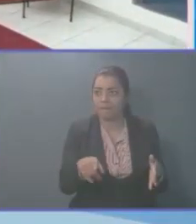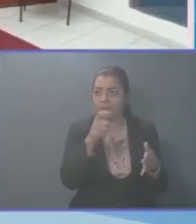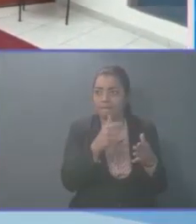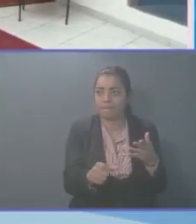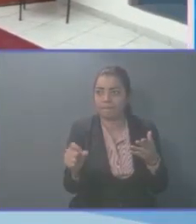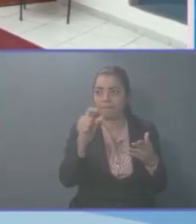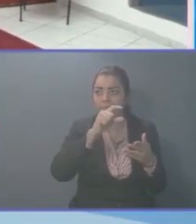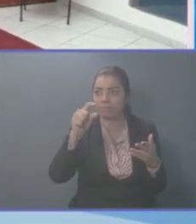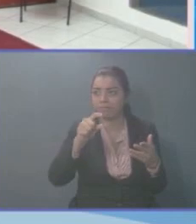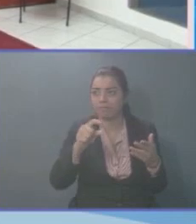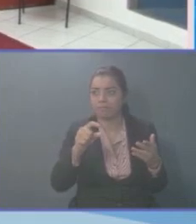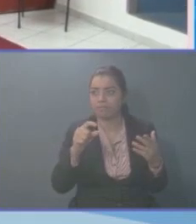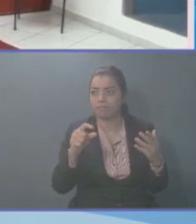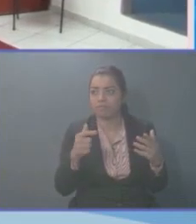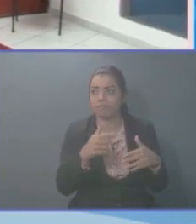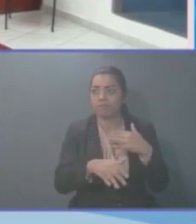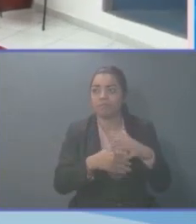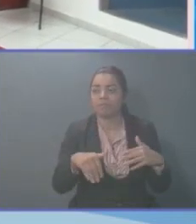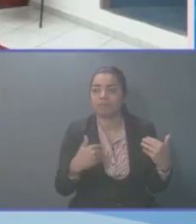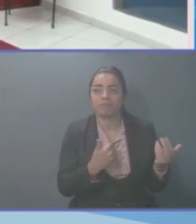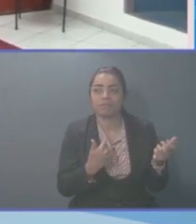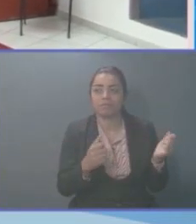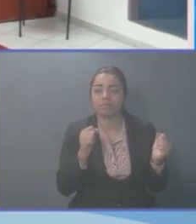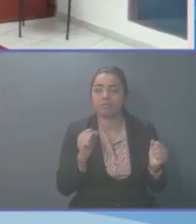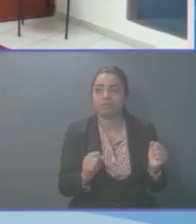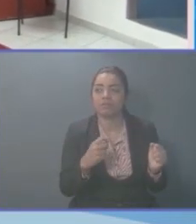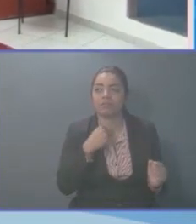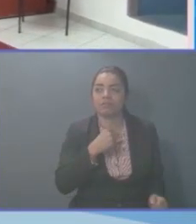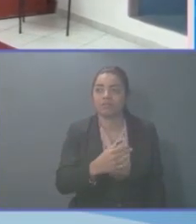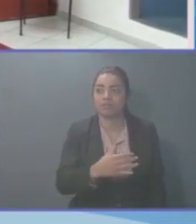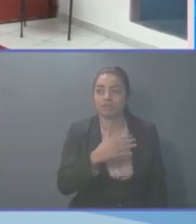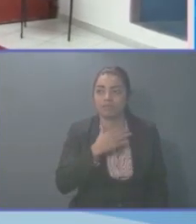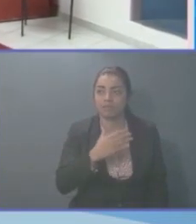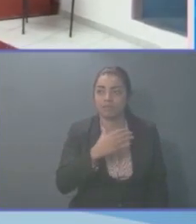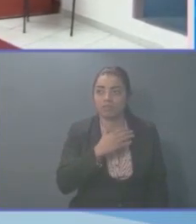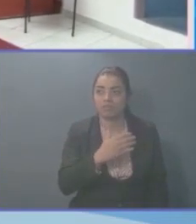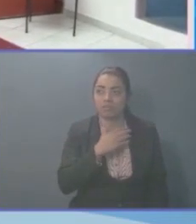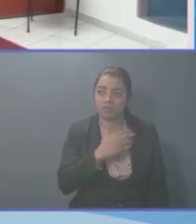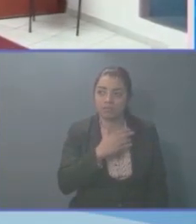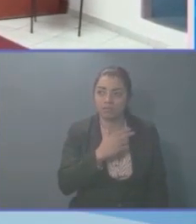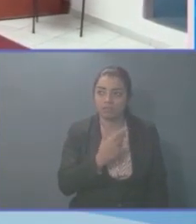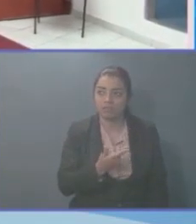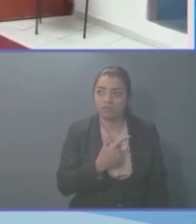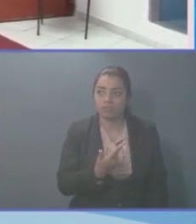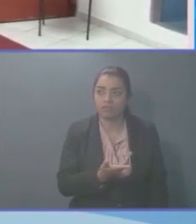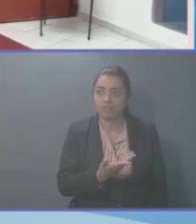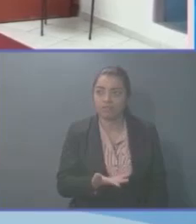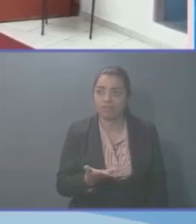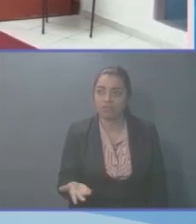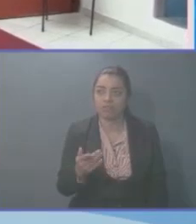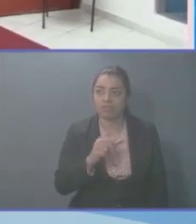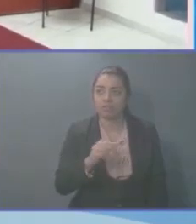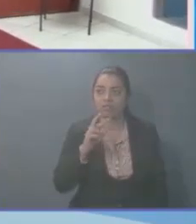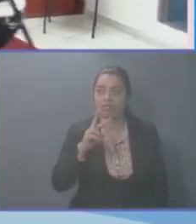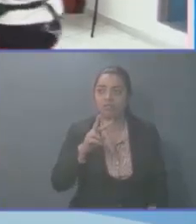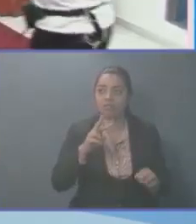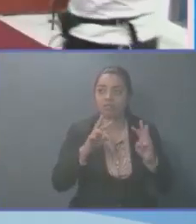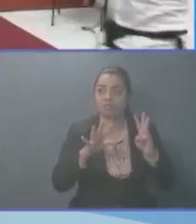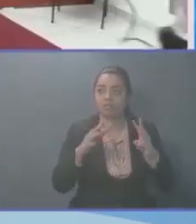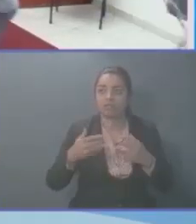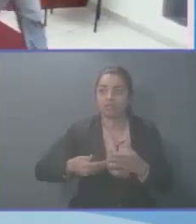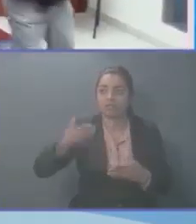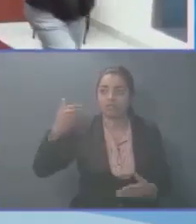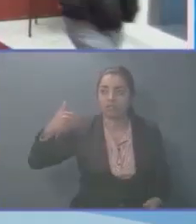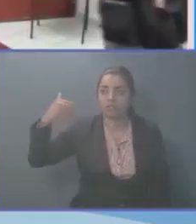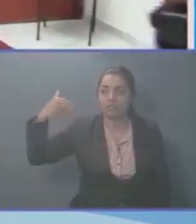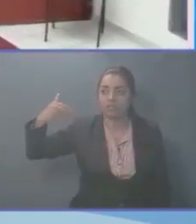institucionalidad, el Estado de Derecho, todo lo que ha costado construir en estos últimos 28 años después de que se firma